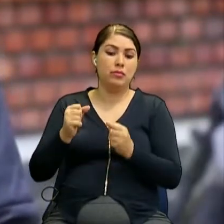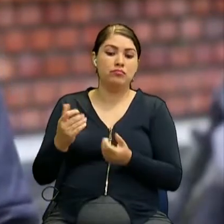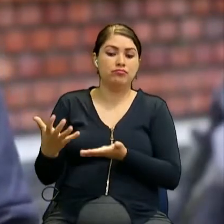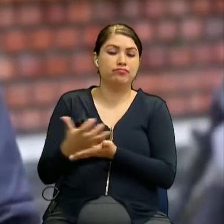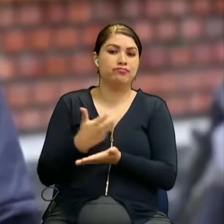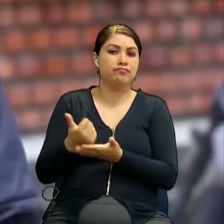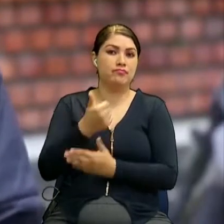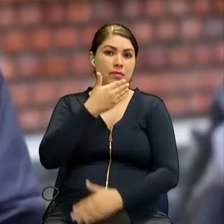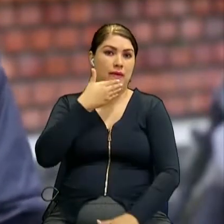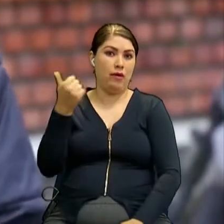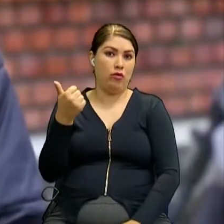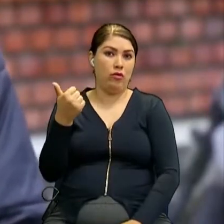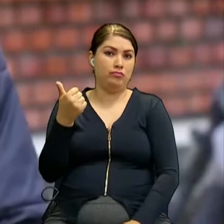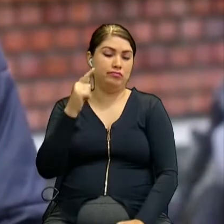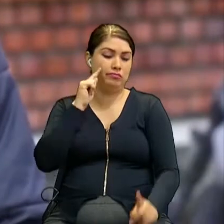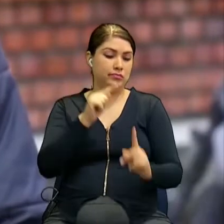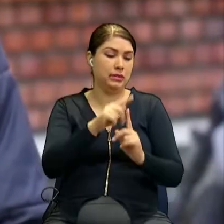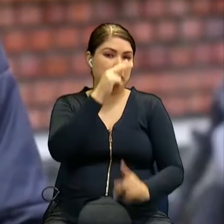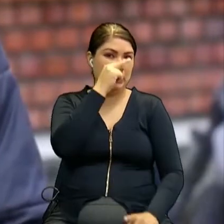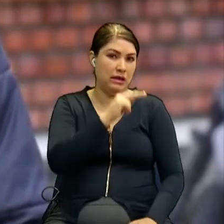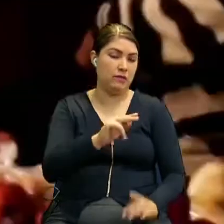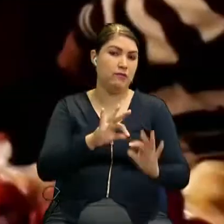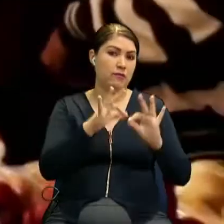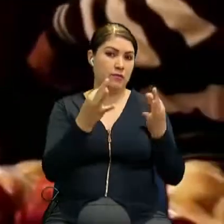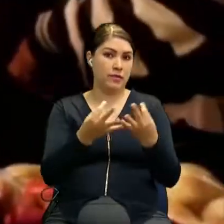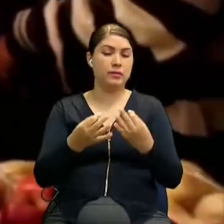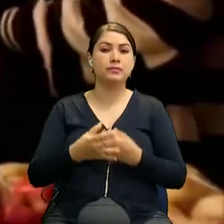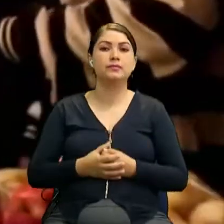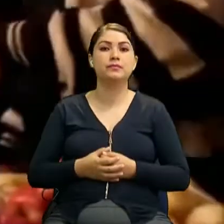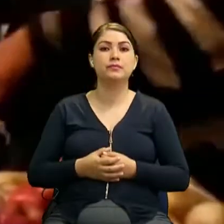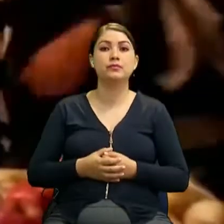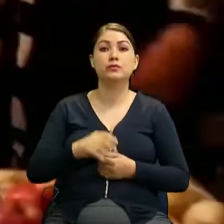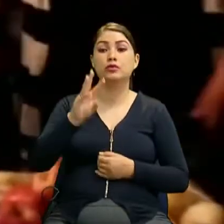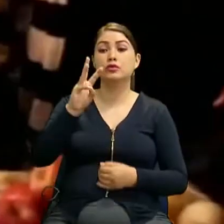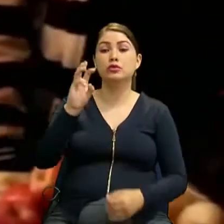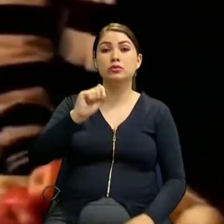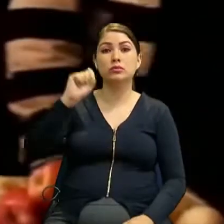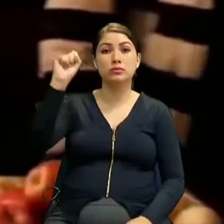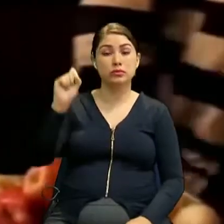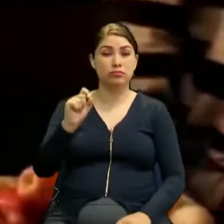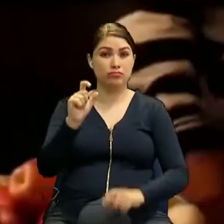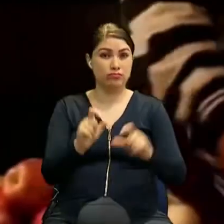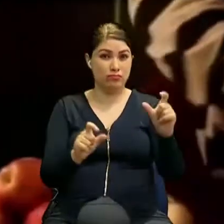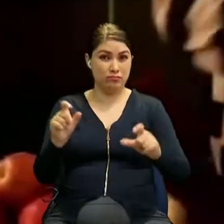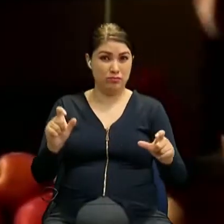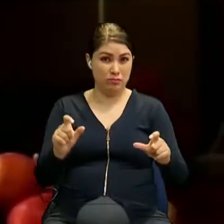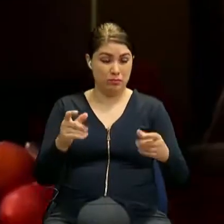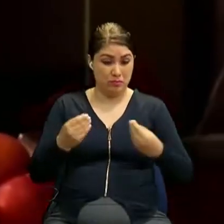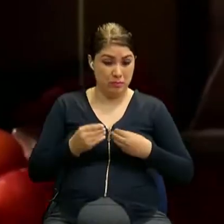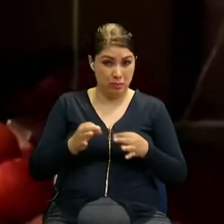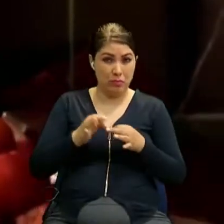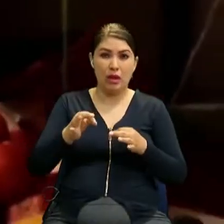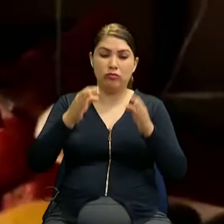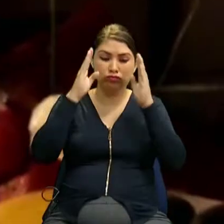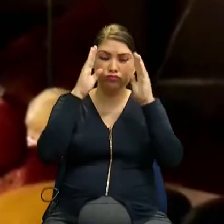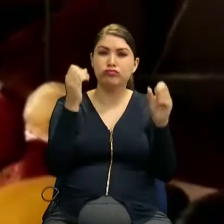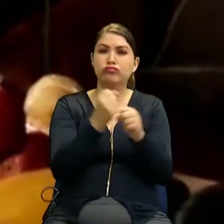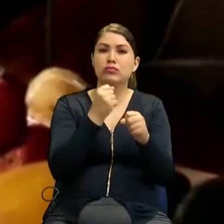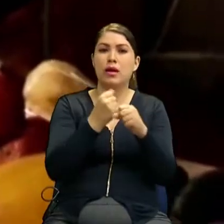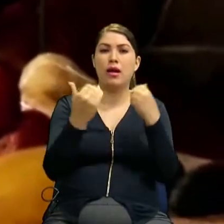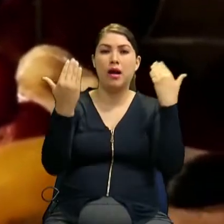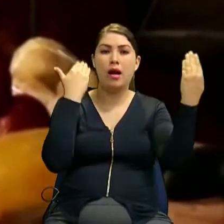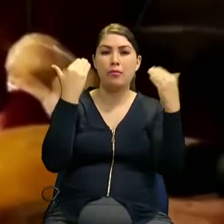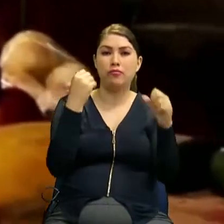ingresos para nuestros hijos y nuestra familia. El 80% de la población del municipio se dedica a las labores del